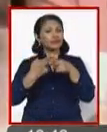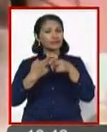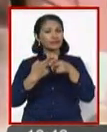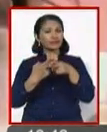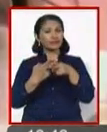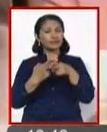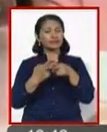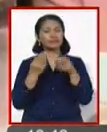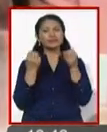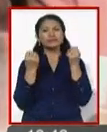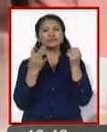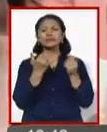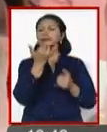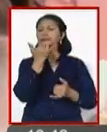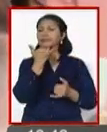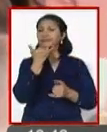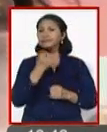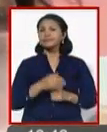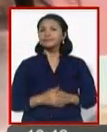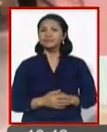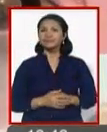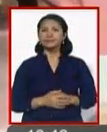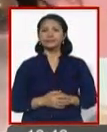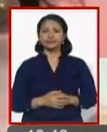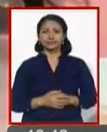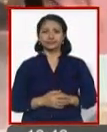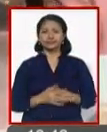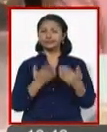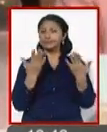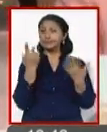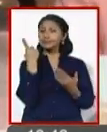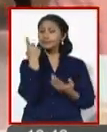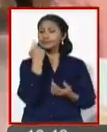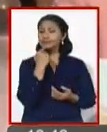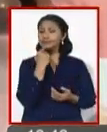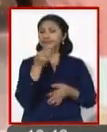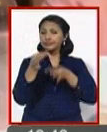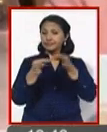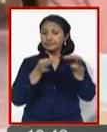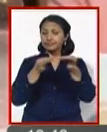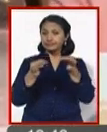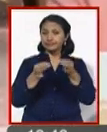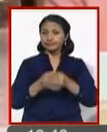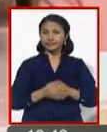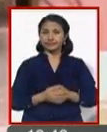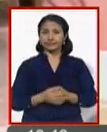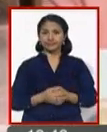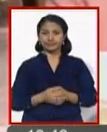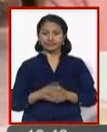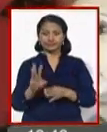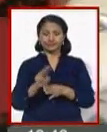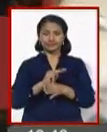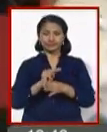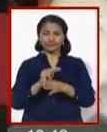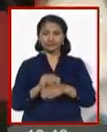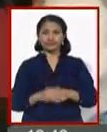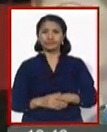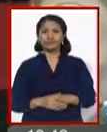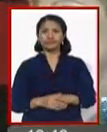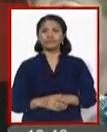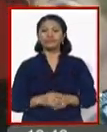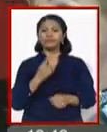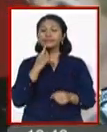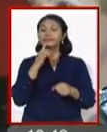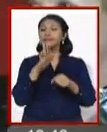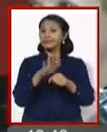está sumamente errado. Para... Ahorita lo acaba de explicar el ministro. Esta